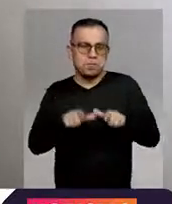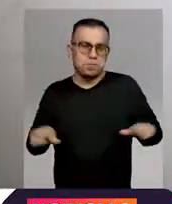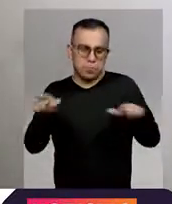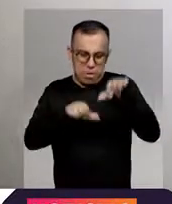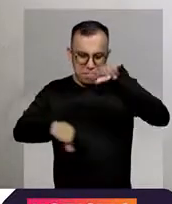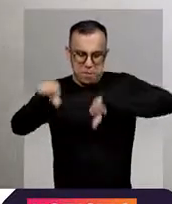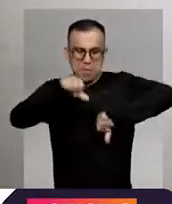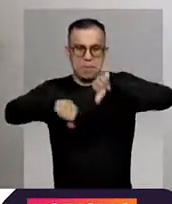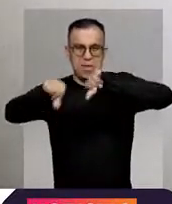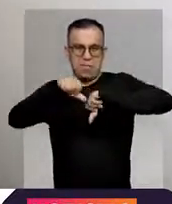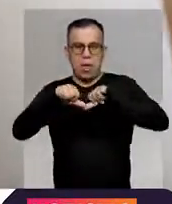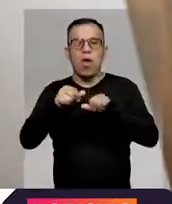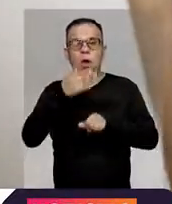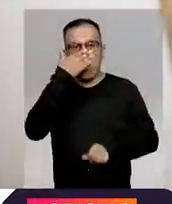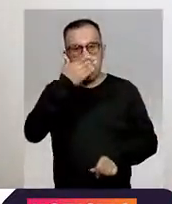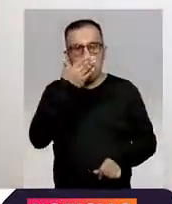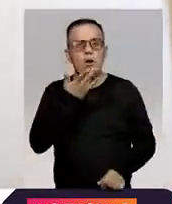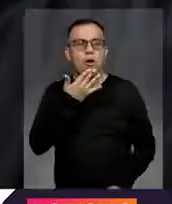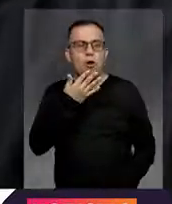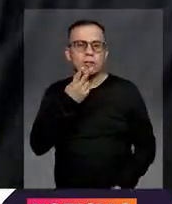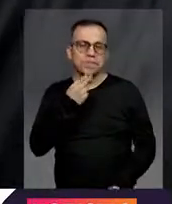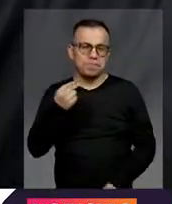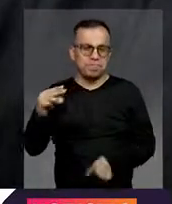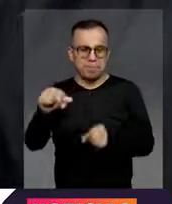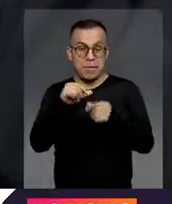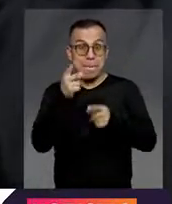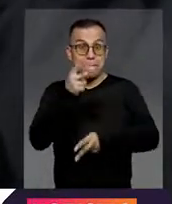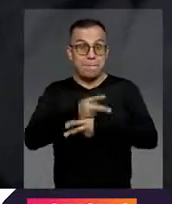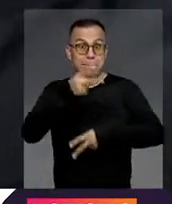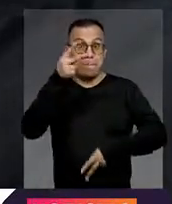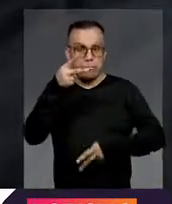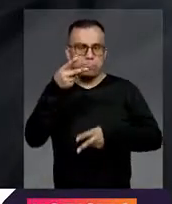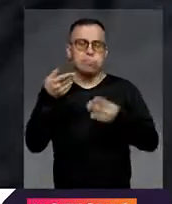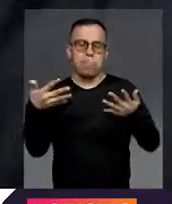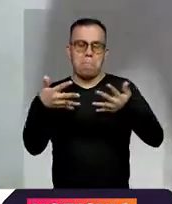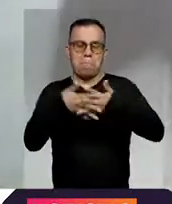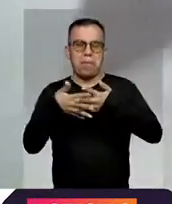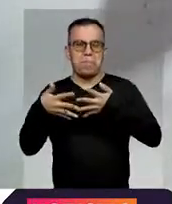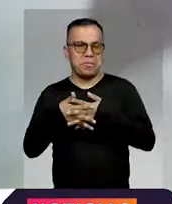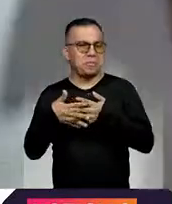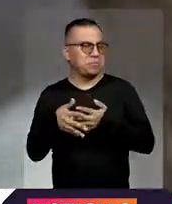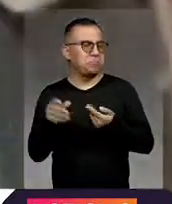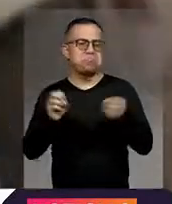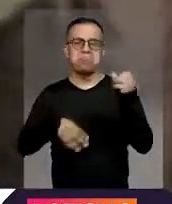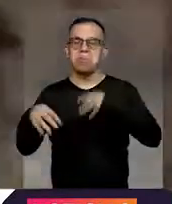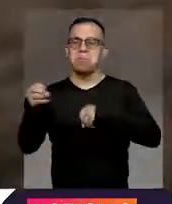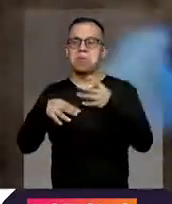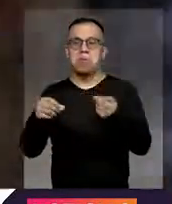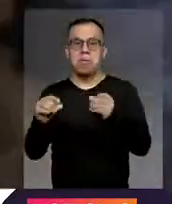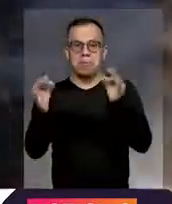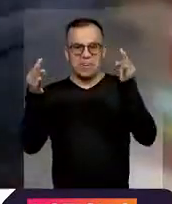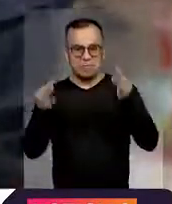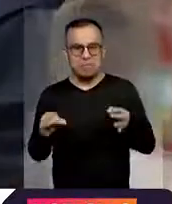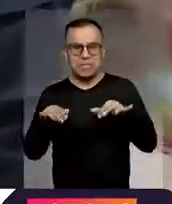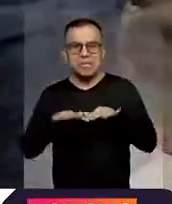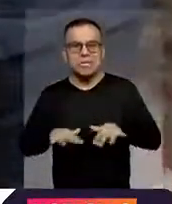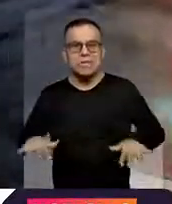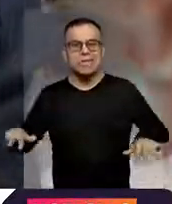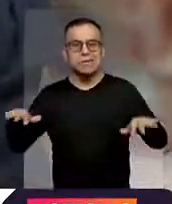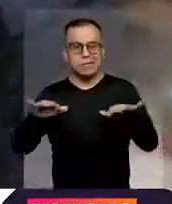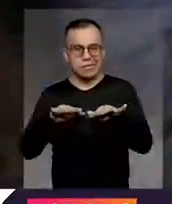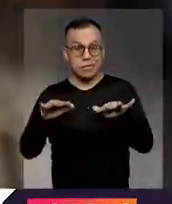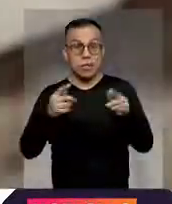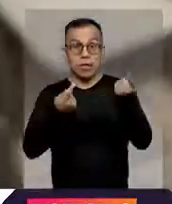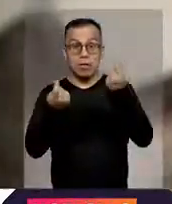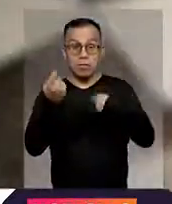preparaban las bebidas con alcohol, colorantes y otros elementos peligrosos que eran mezclados indiscriminadamente y en condiciones precarias. Las